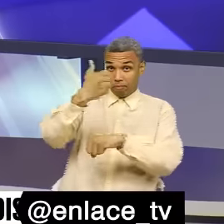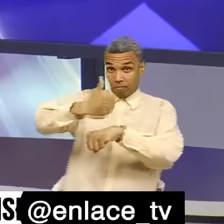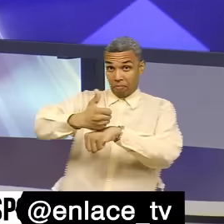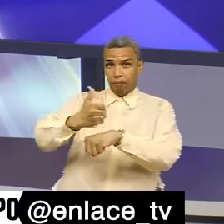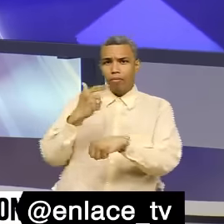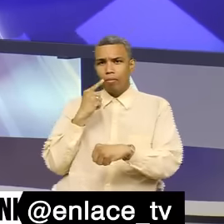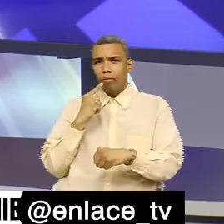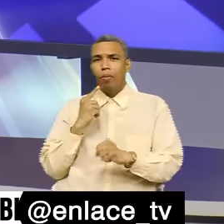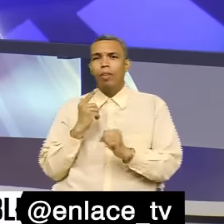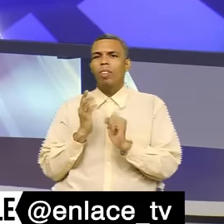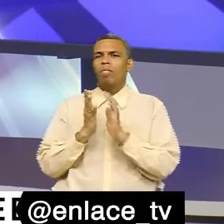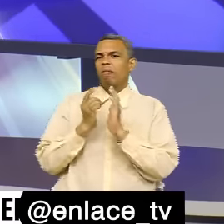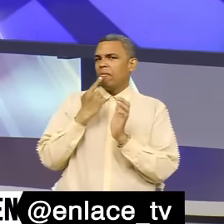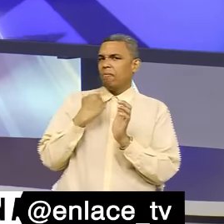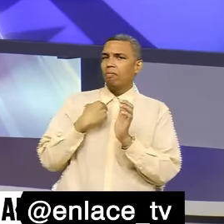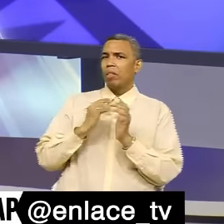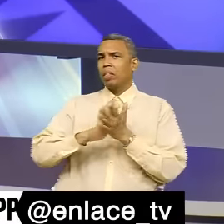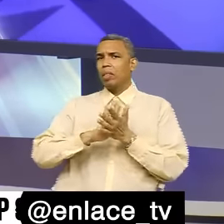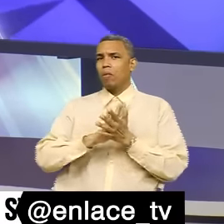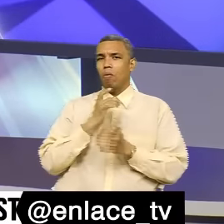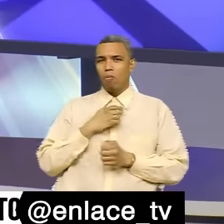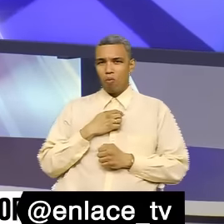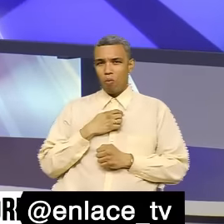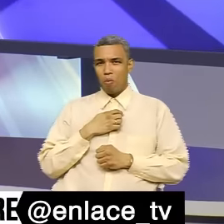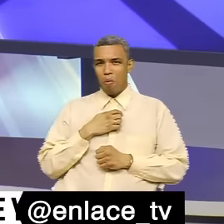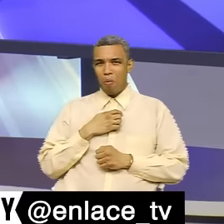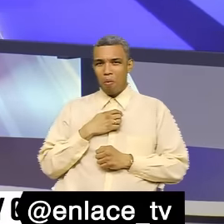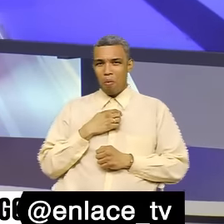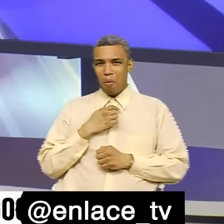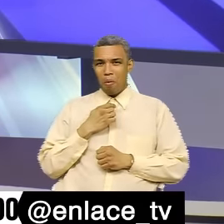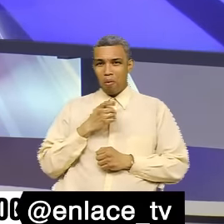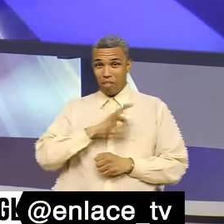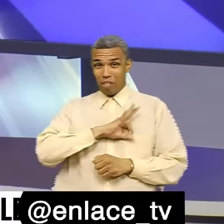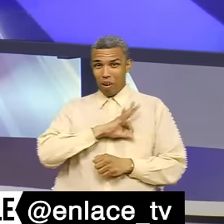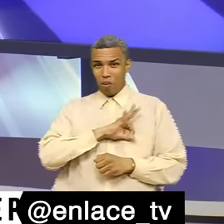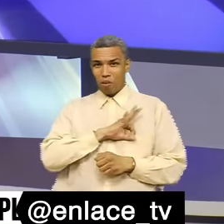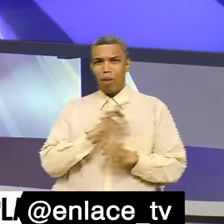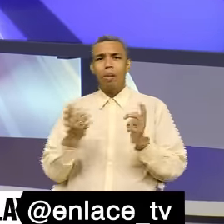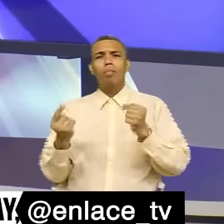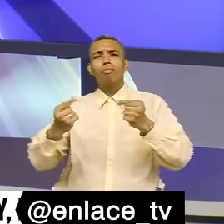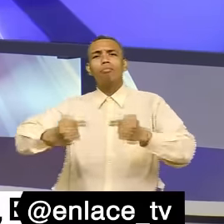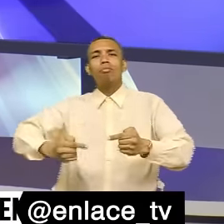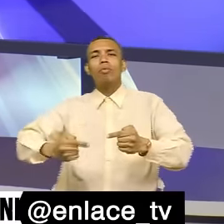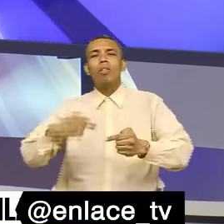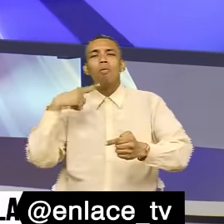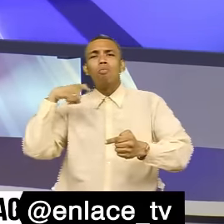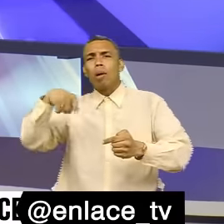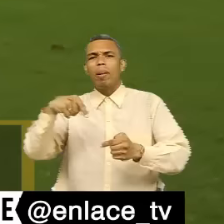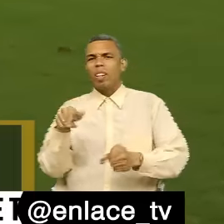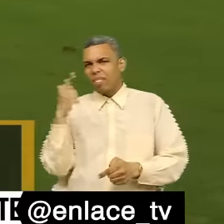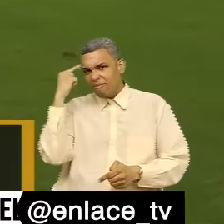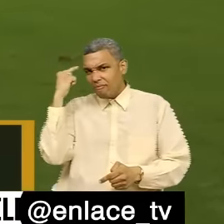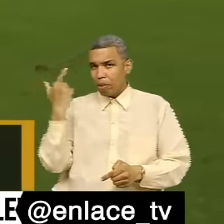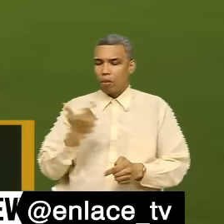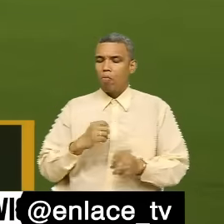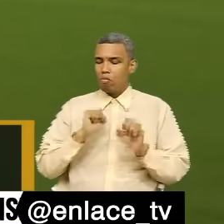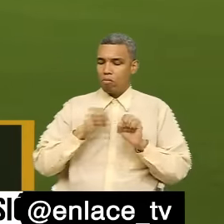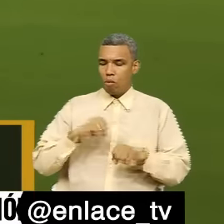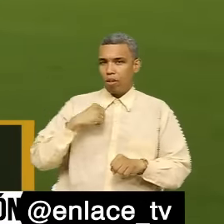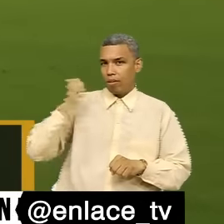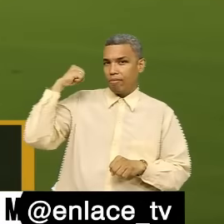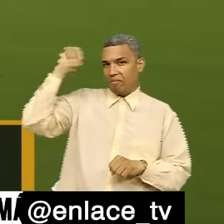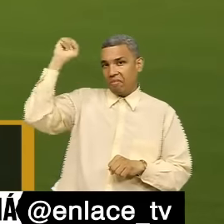la Alianza Petrolera ante Atlético Bucaramanga, programado para este sábado en el estadio Daniel Villa Zapata. Antes de su compromiso